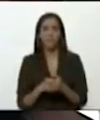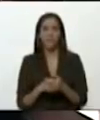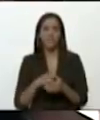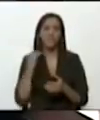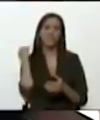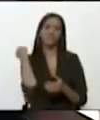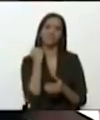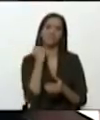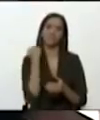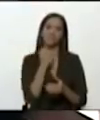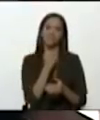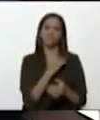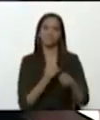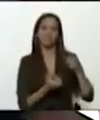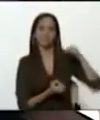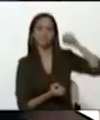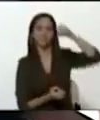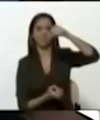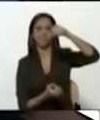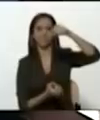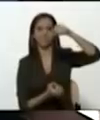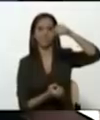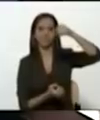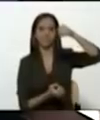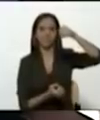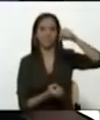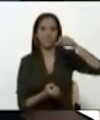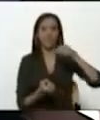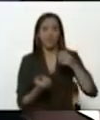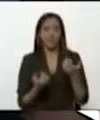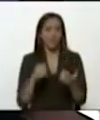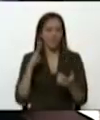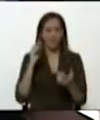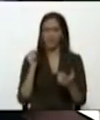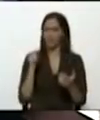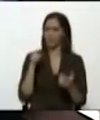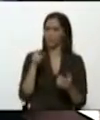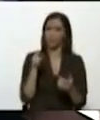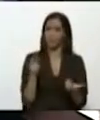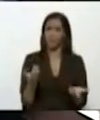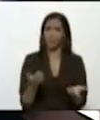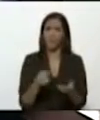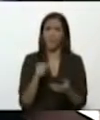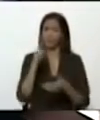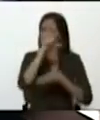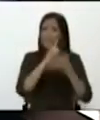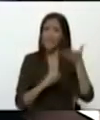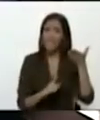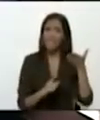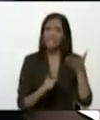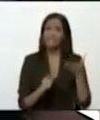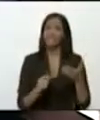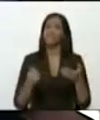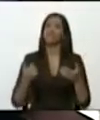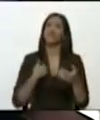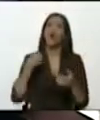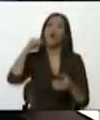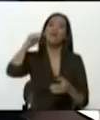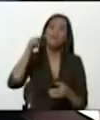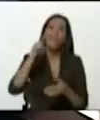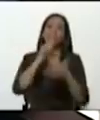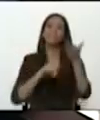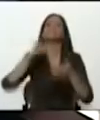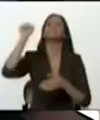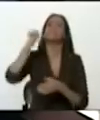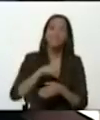Que lo iban a decapitar. Ajá. Que fue cuando Bernal dijo, ustedes no me tienen una lista los tengo yo a ustedes. A